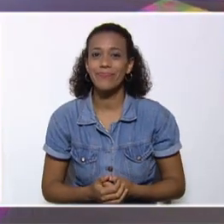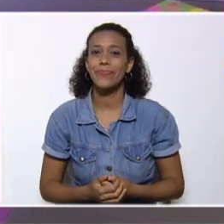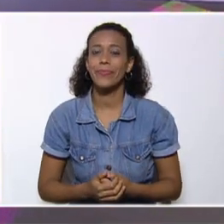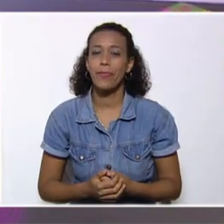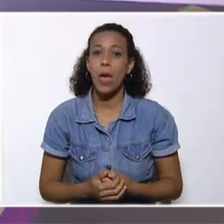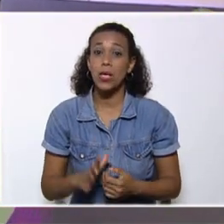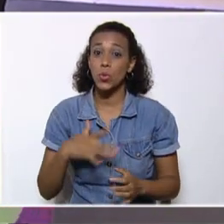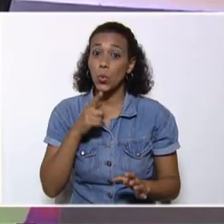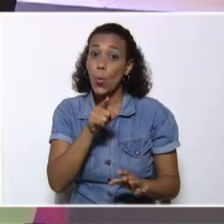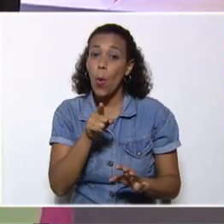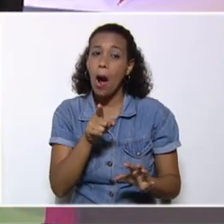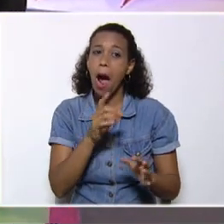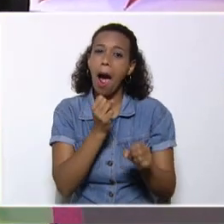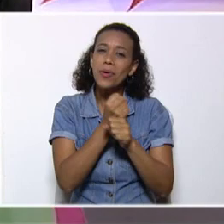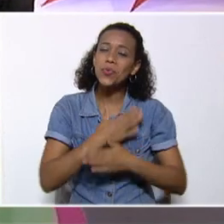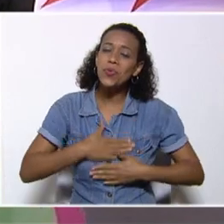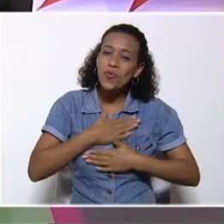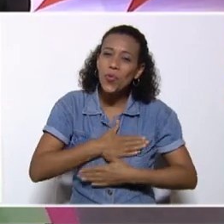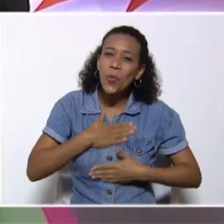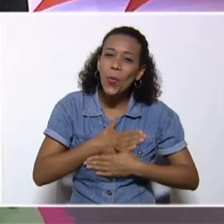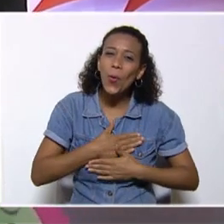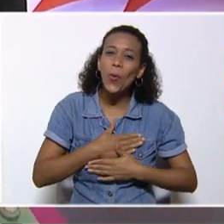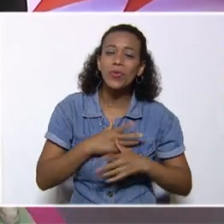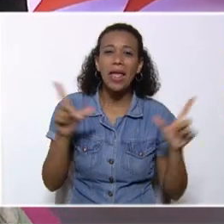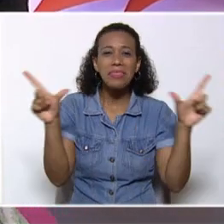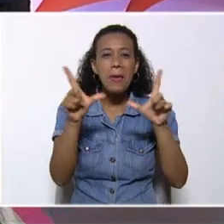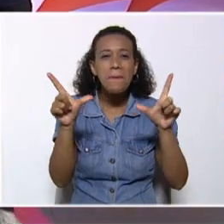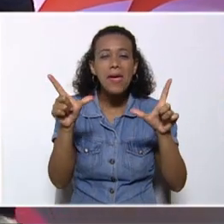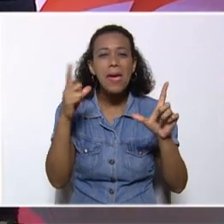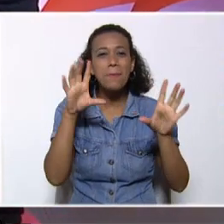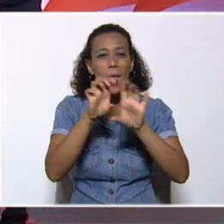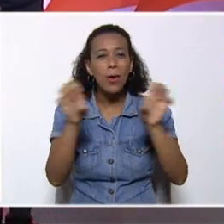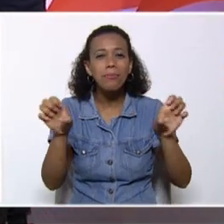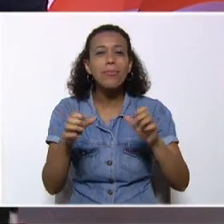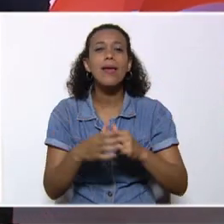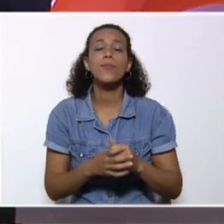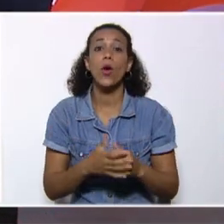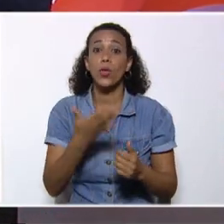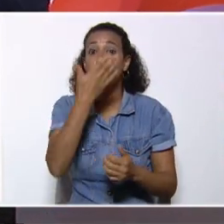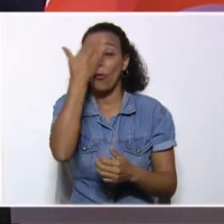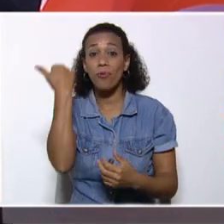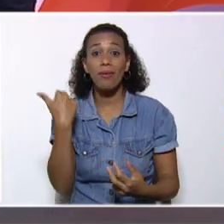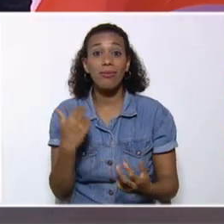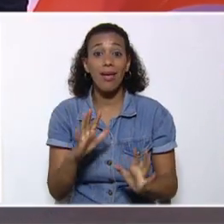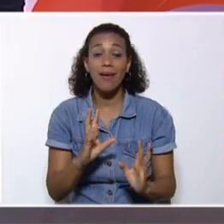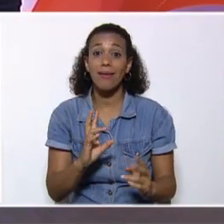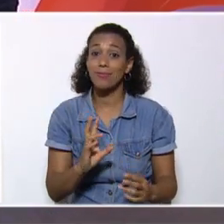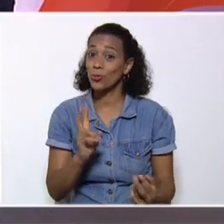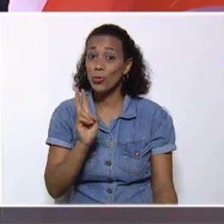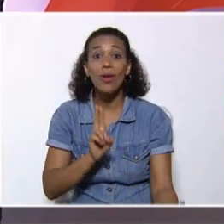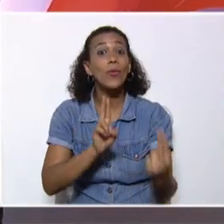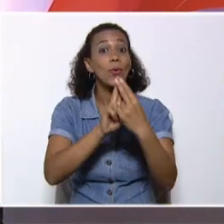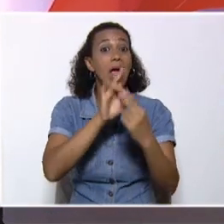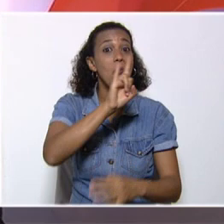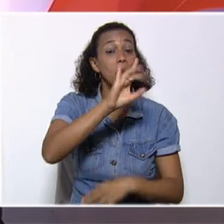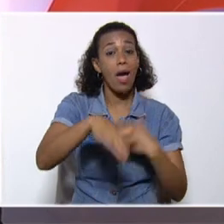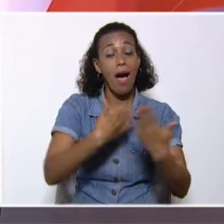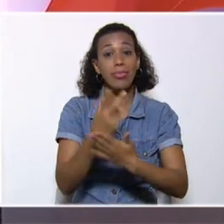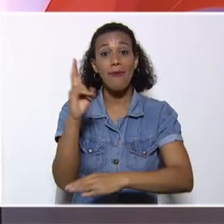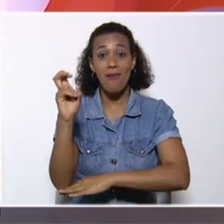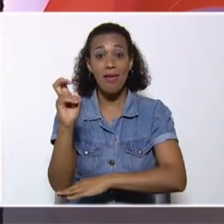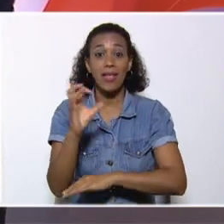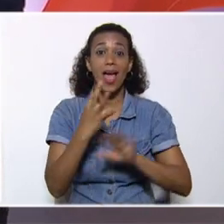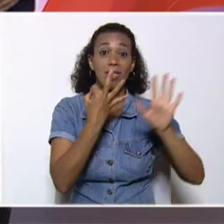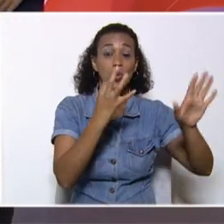vivetvoficial1. Mientras tú te quedas disfrutando de nuestra programación, no olvides jamás que nos vamos a encontrar siempre de lunes a